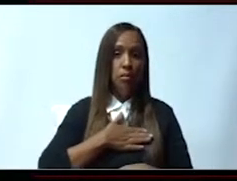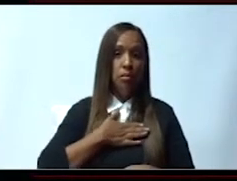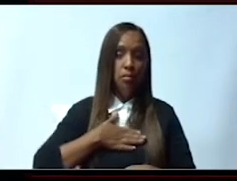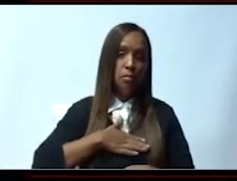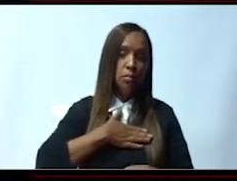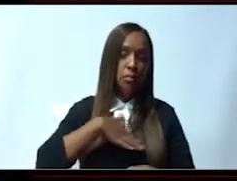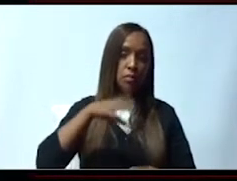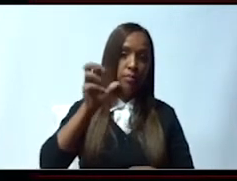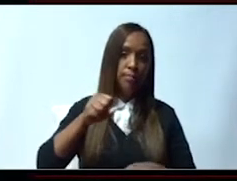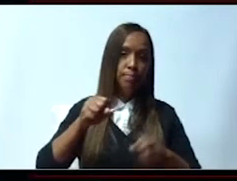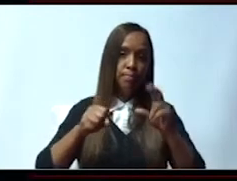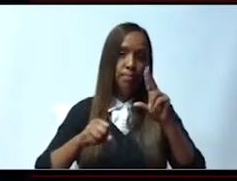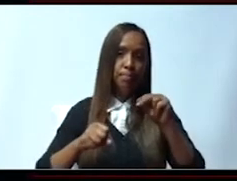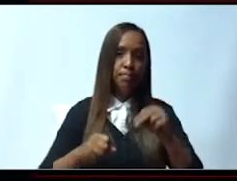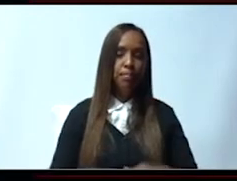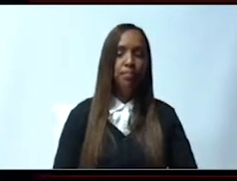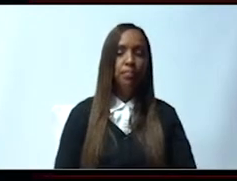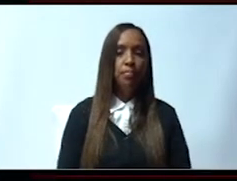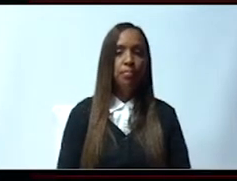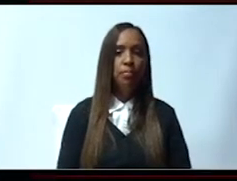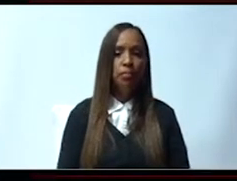Mándamelo.